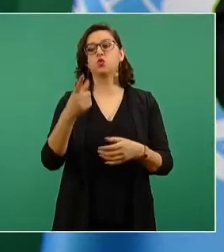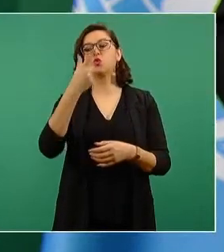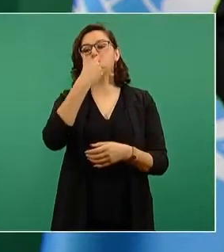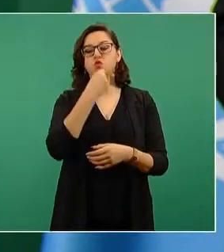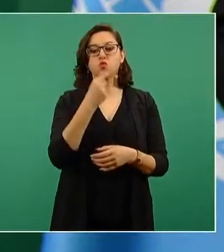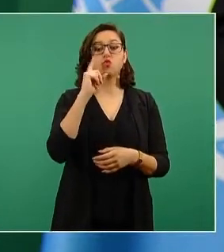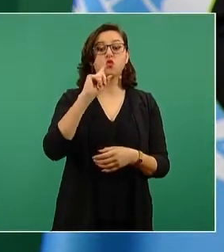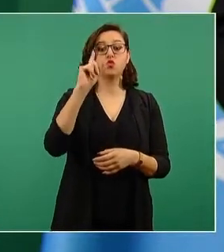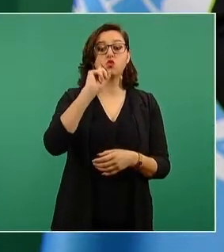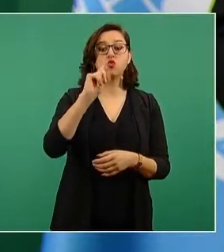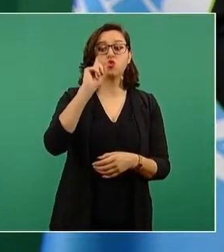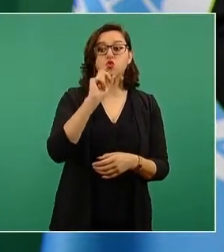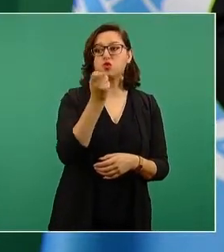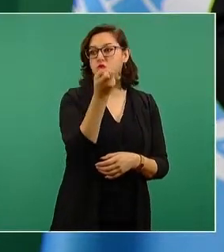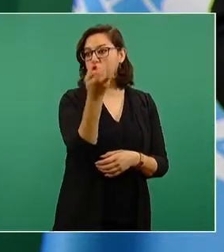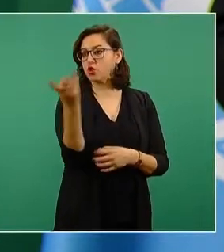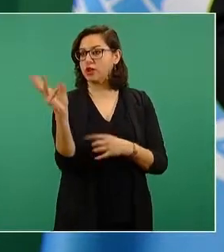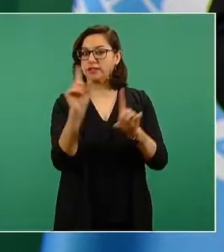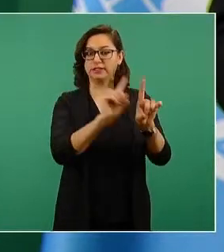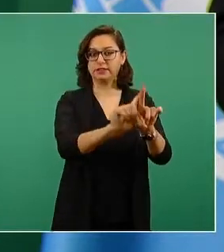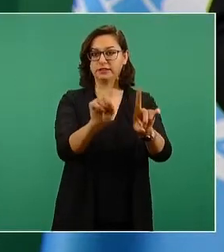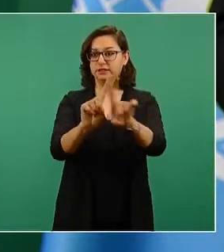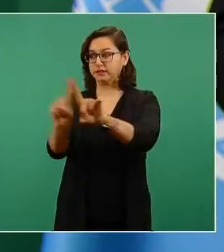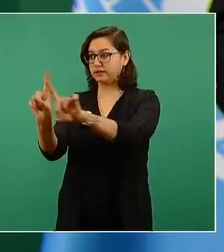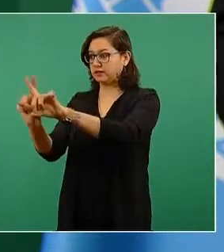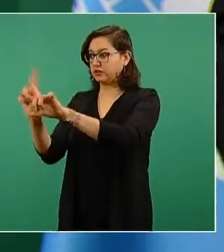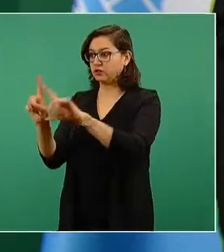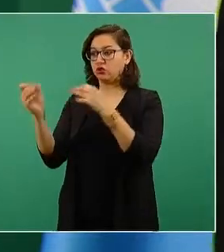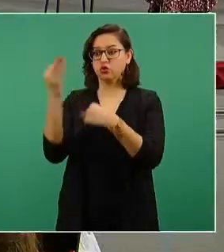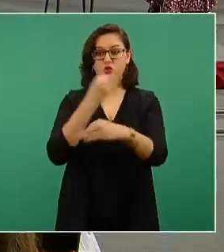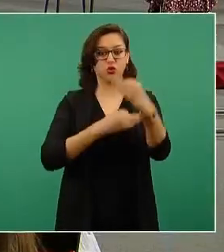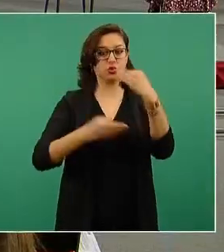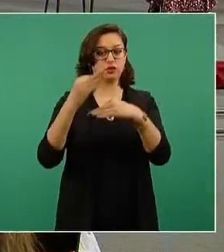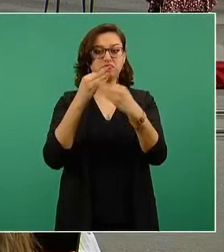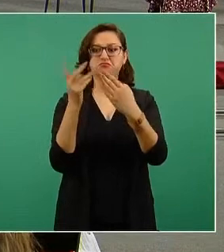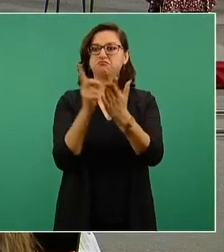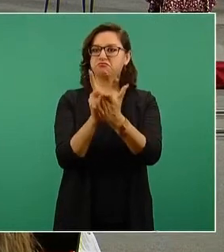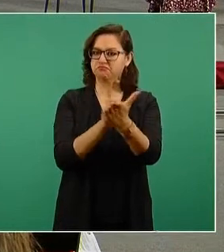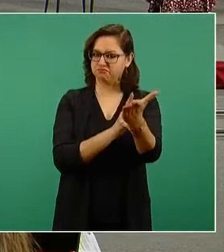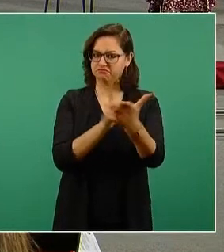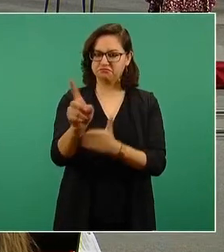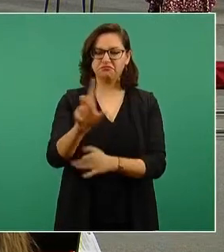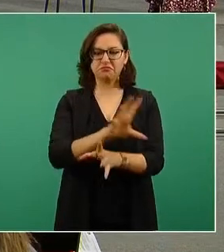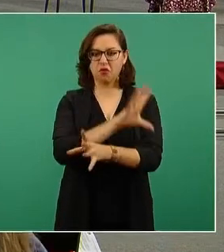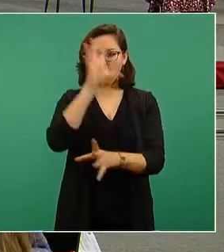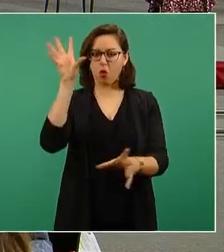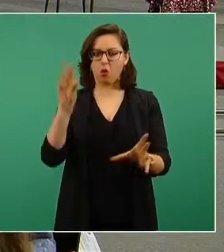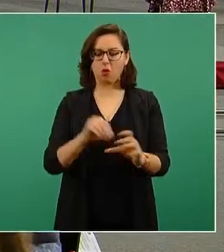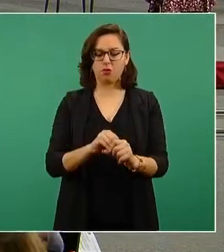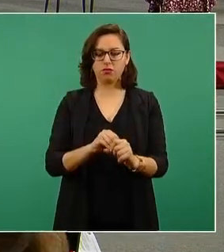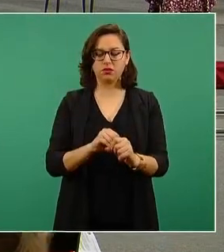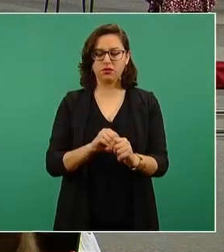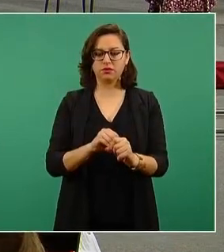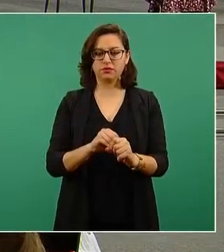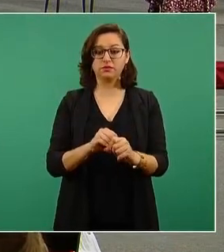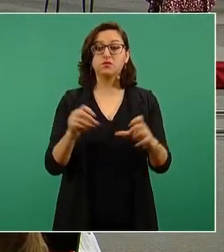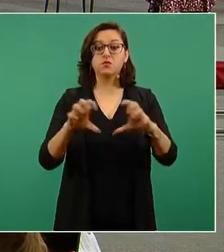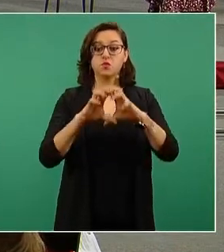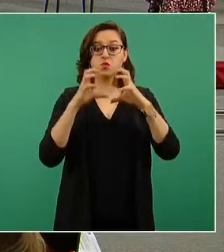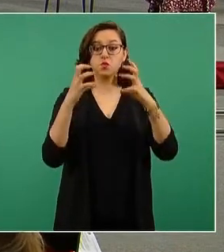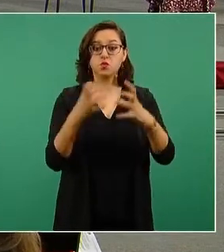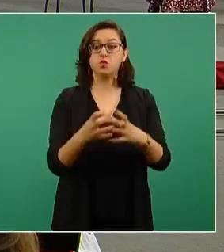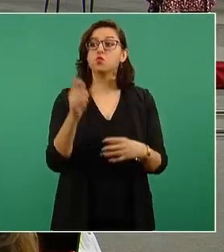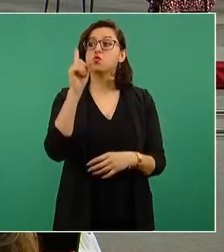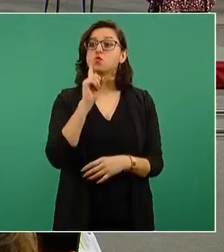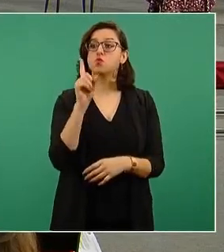diversidad, ejerzamos plenamente nuestros derechos. Un mundo en donde todas